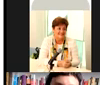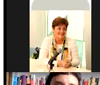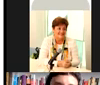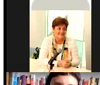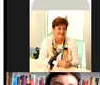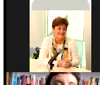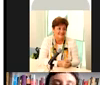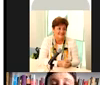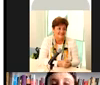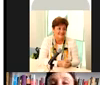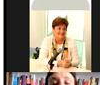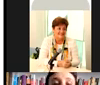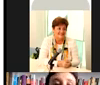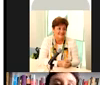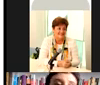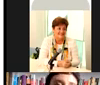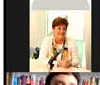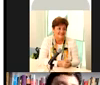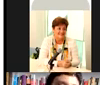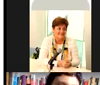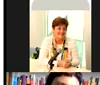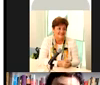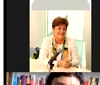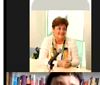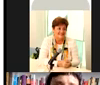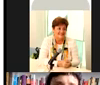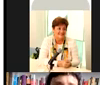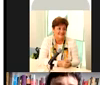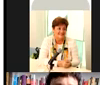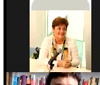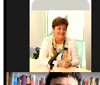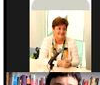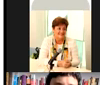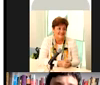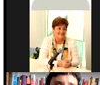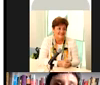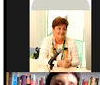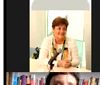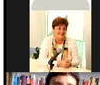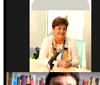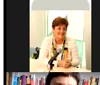está vigente, tiene plena vigencia, pero no ha venido lamentablemente a reemplazar a los otros, y seguimos